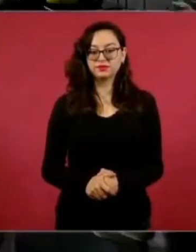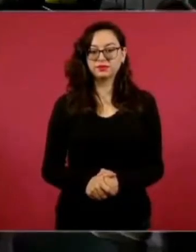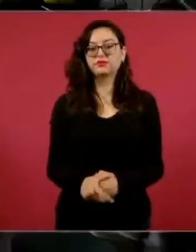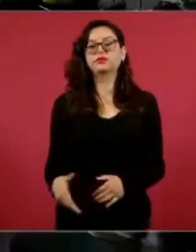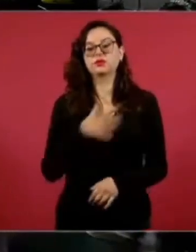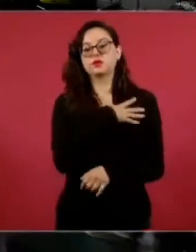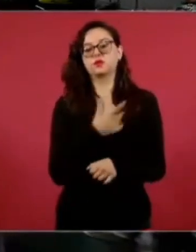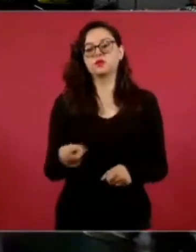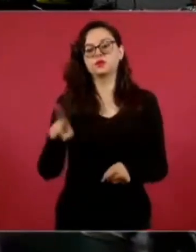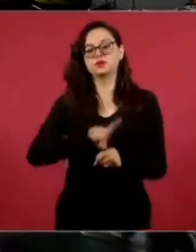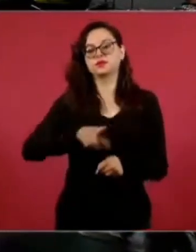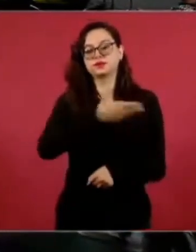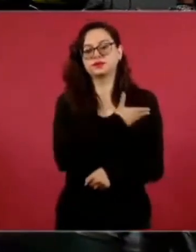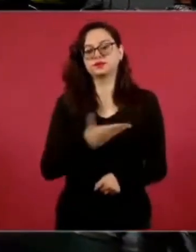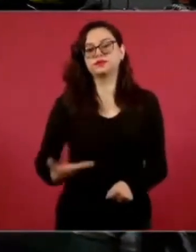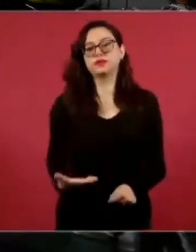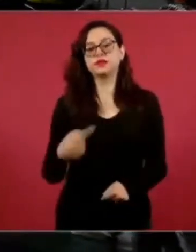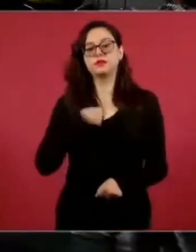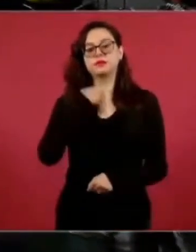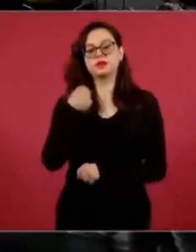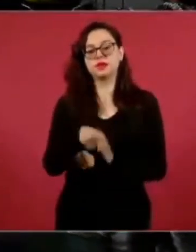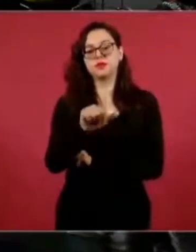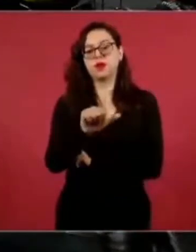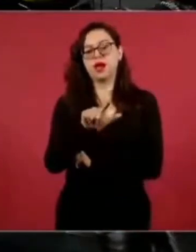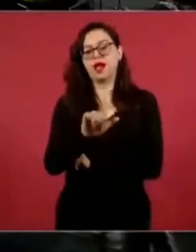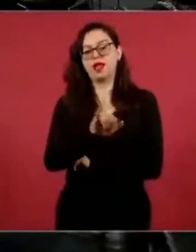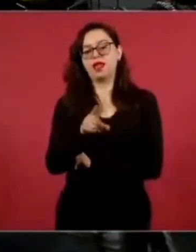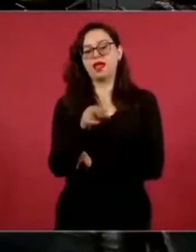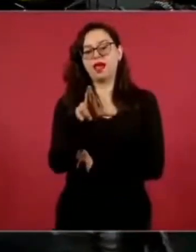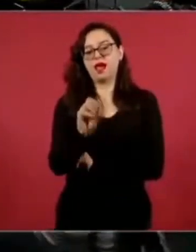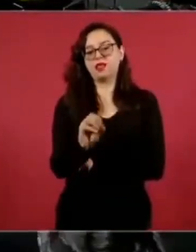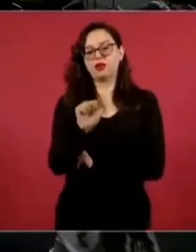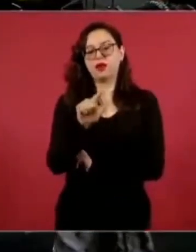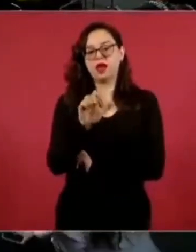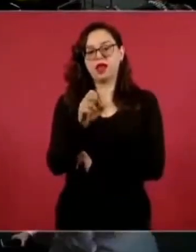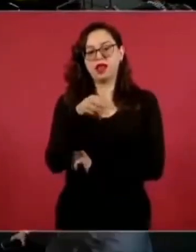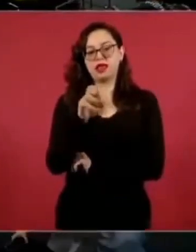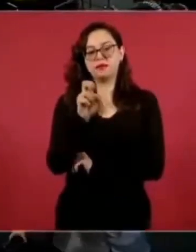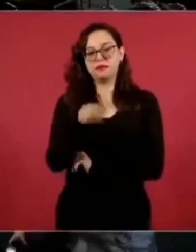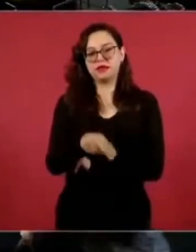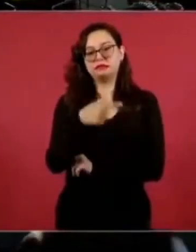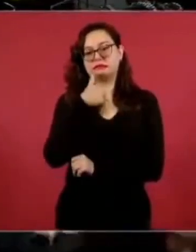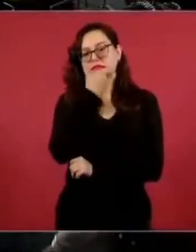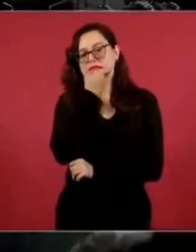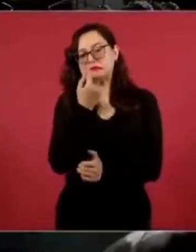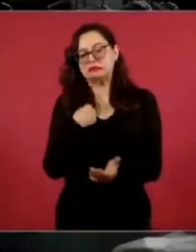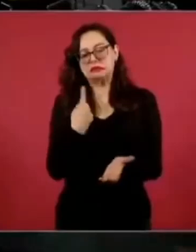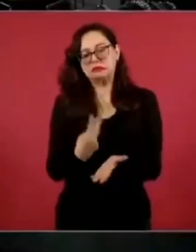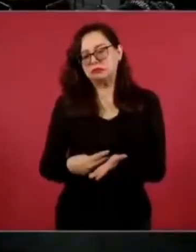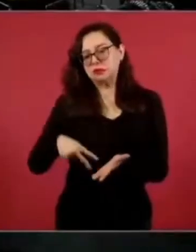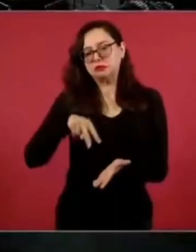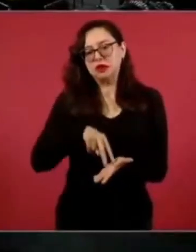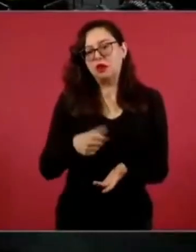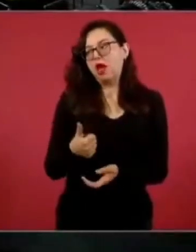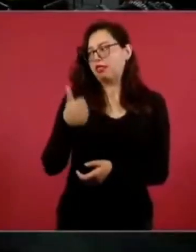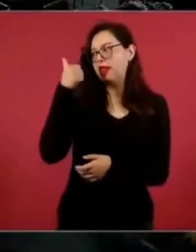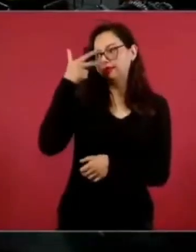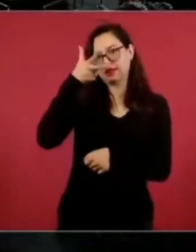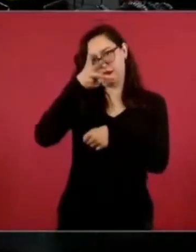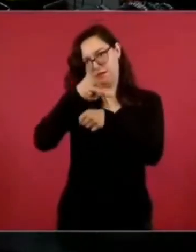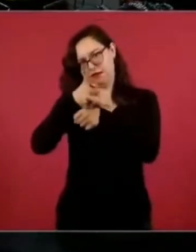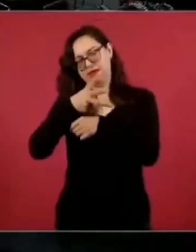Buenos días, presidente. Alejandro Alemán, Diario Plaza Juárez. No me paro por lo de las cámaras. Quisiera